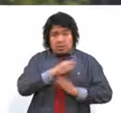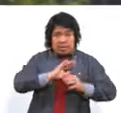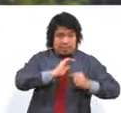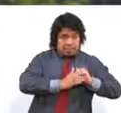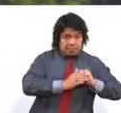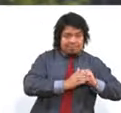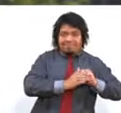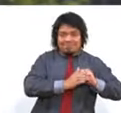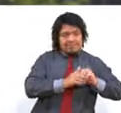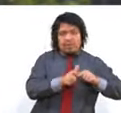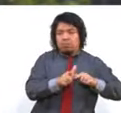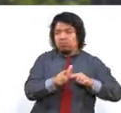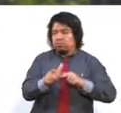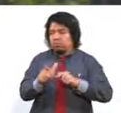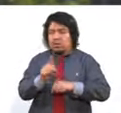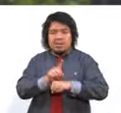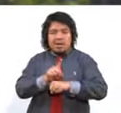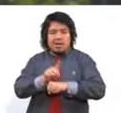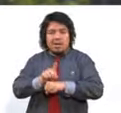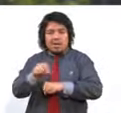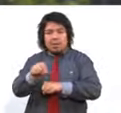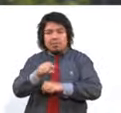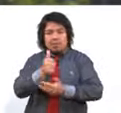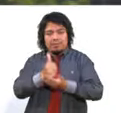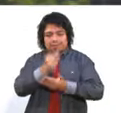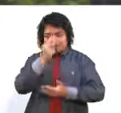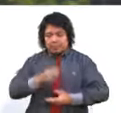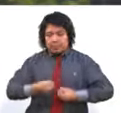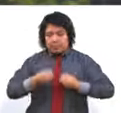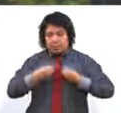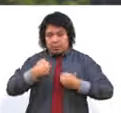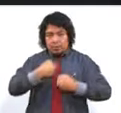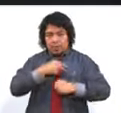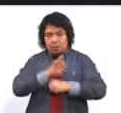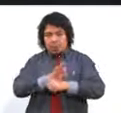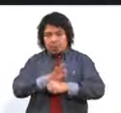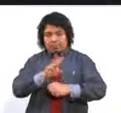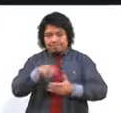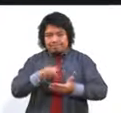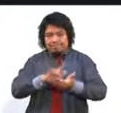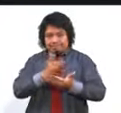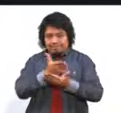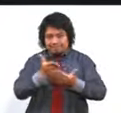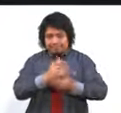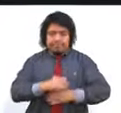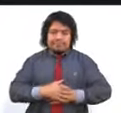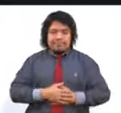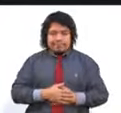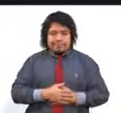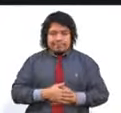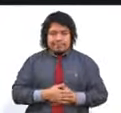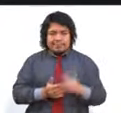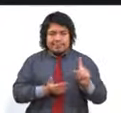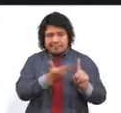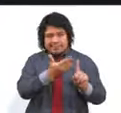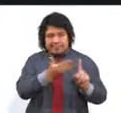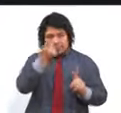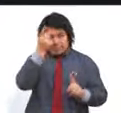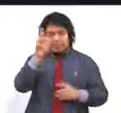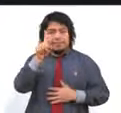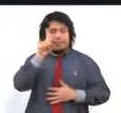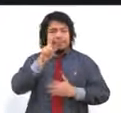trabajando todos los días por la seguridad de los habitantes de esta ciudad. Muchísimas gracias. Agradecemos el mensaje que nos ha dirigido la